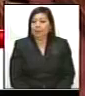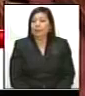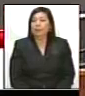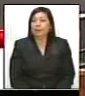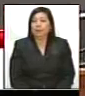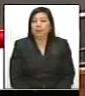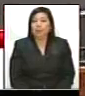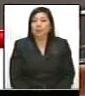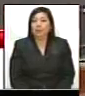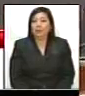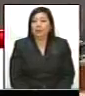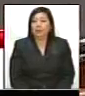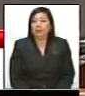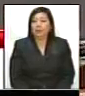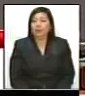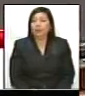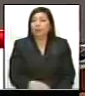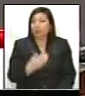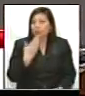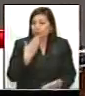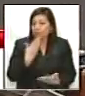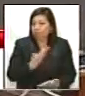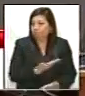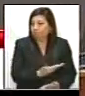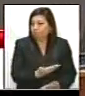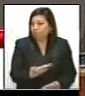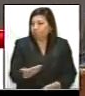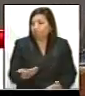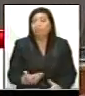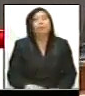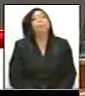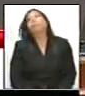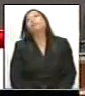Gracias, Presidenta. Gracias, colega congresista Betty Ananculí.